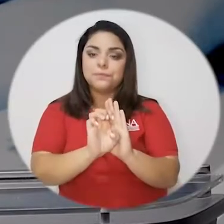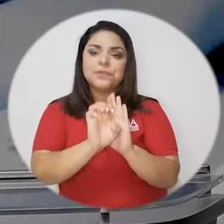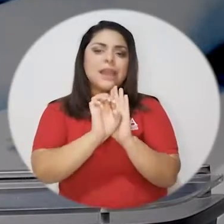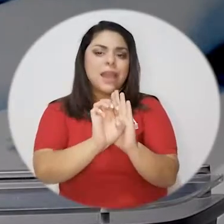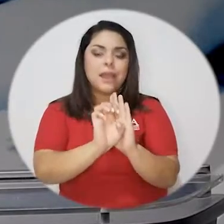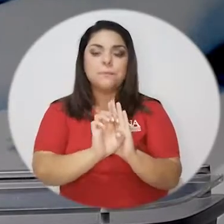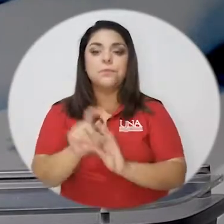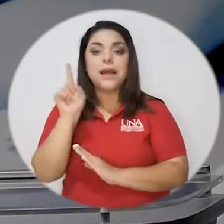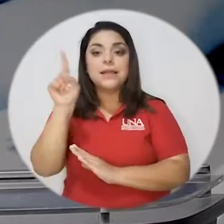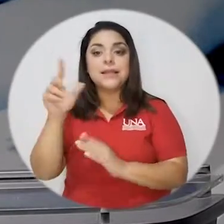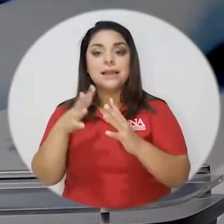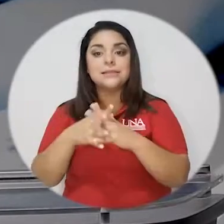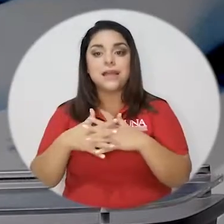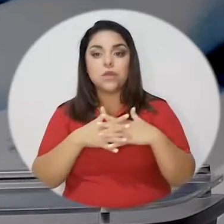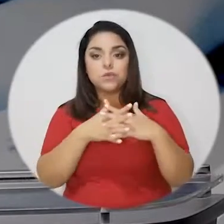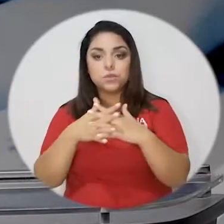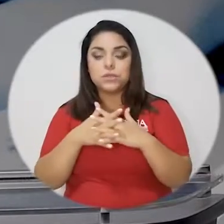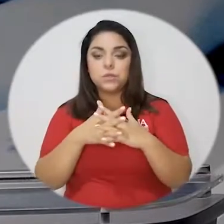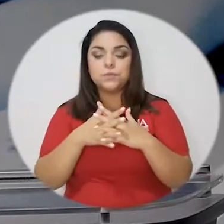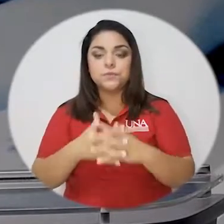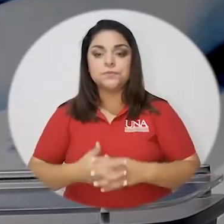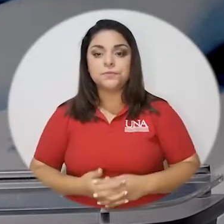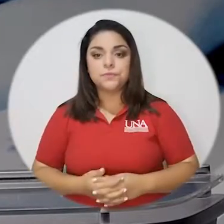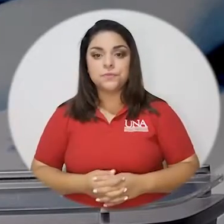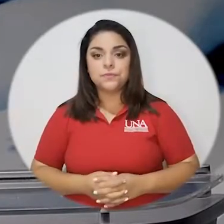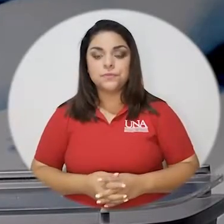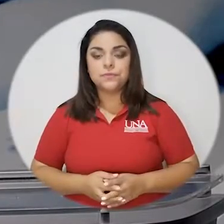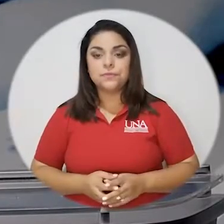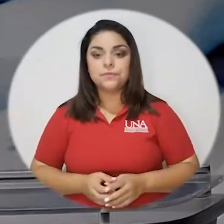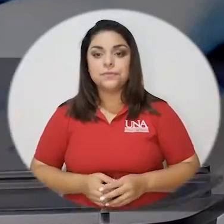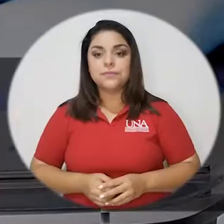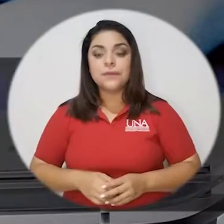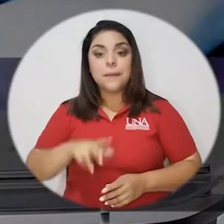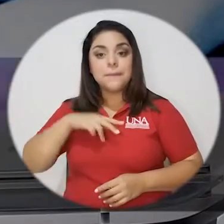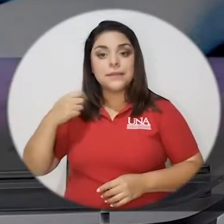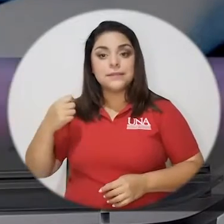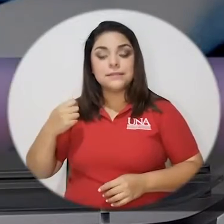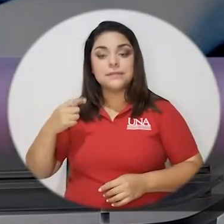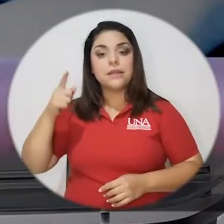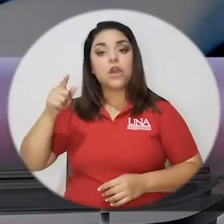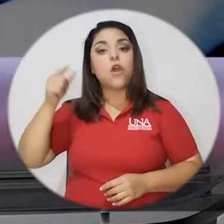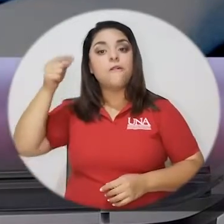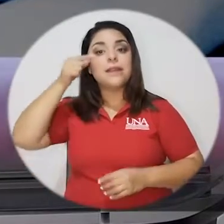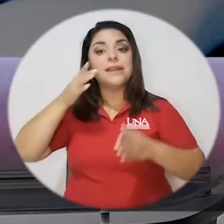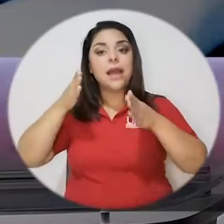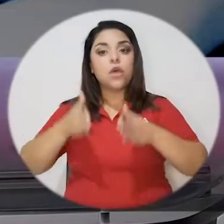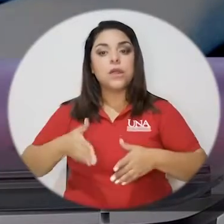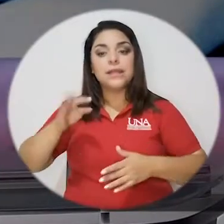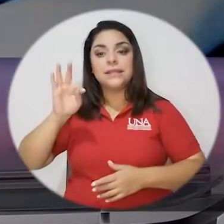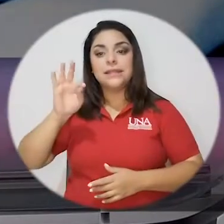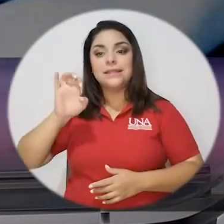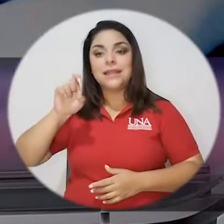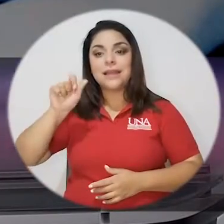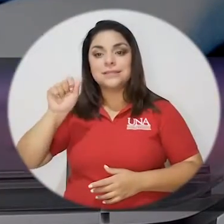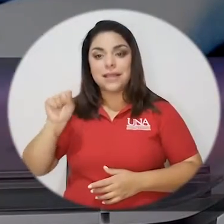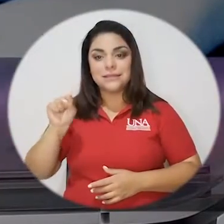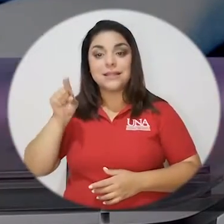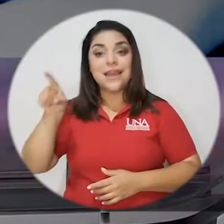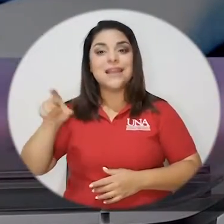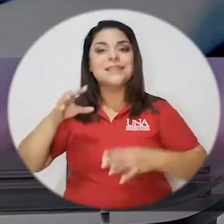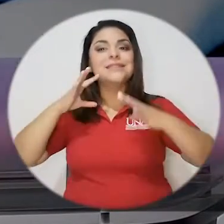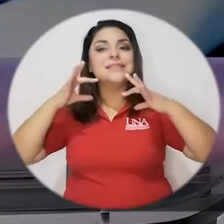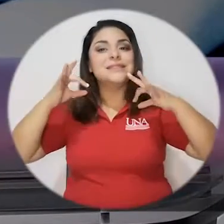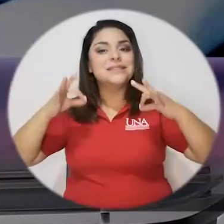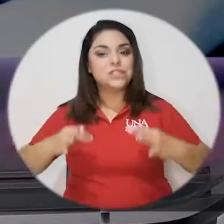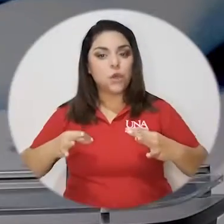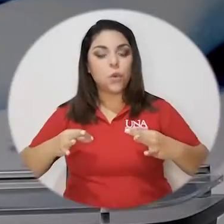Por ejemplo, para poner un ejemplo, en Estados Unidos, el gobernador de Texas